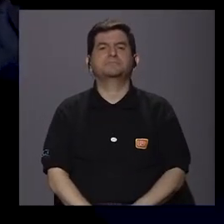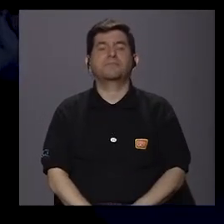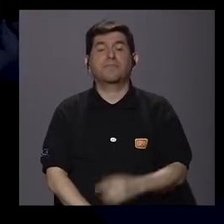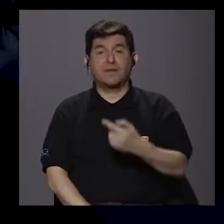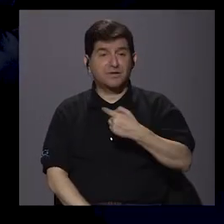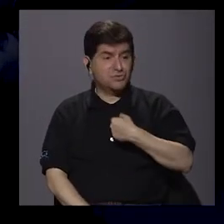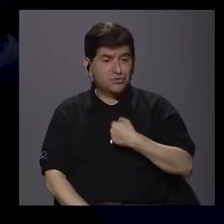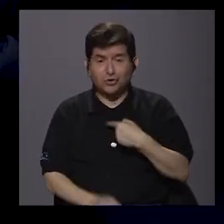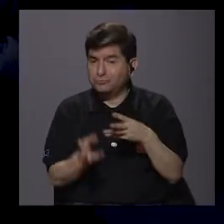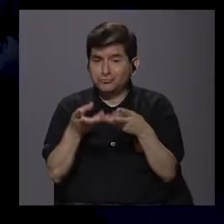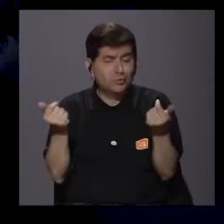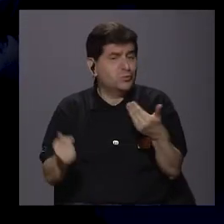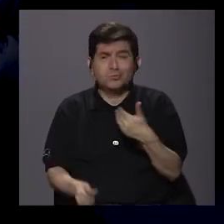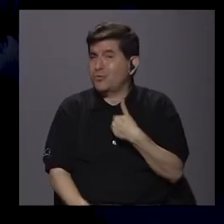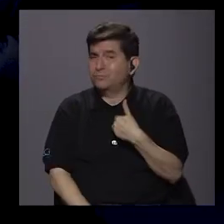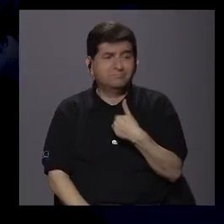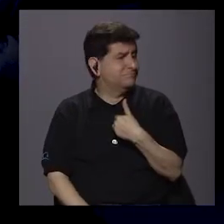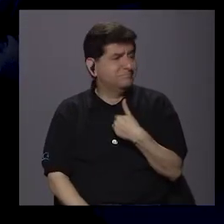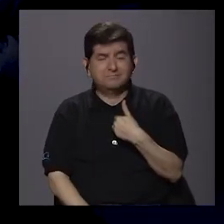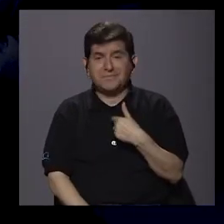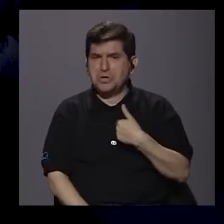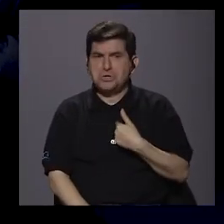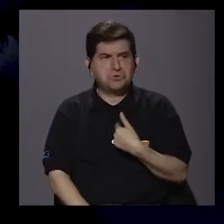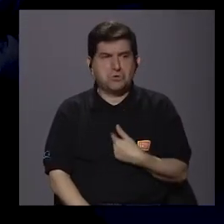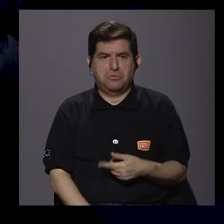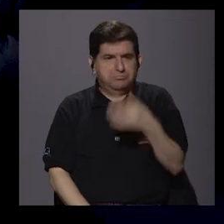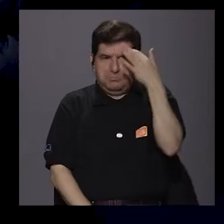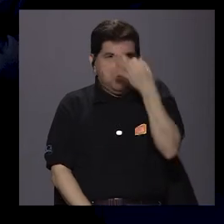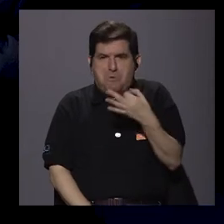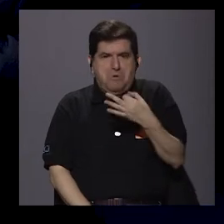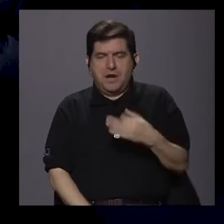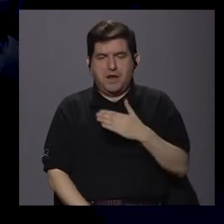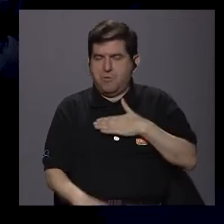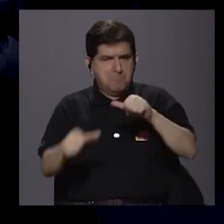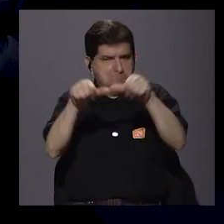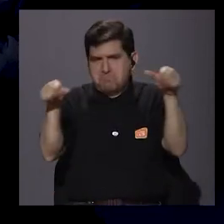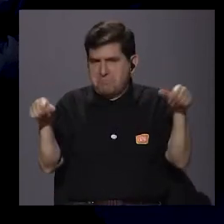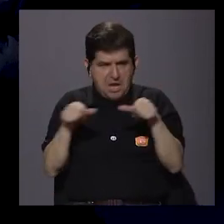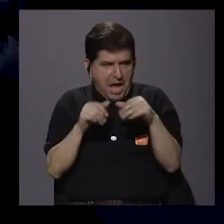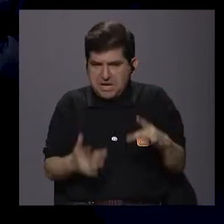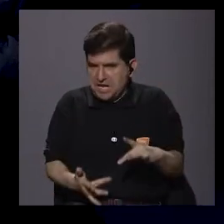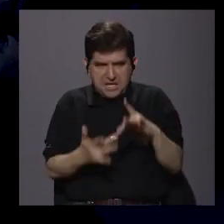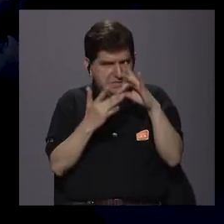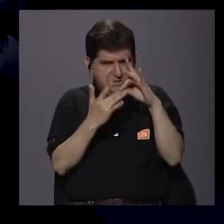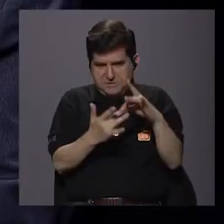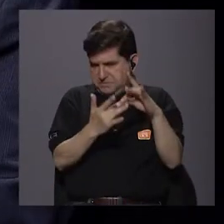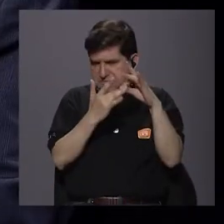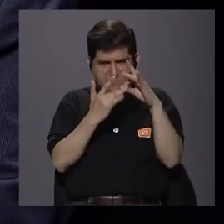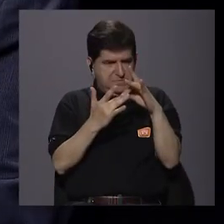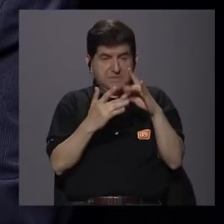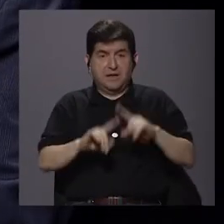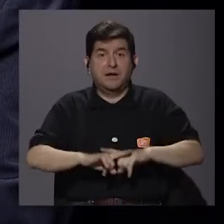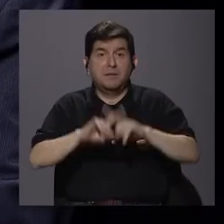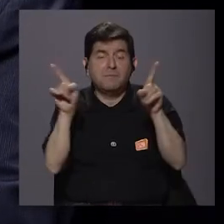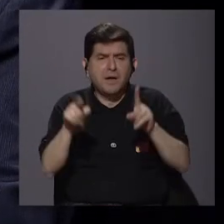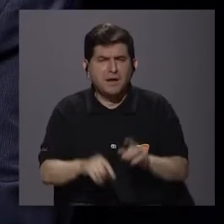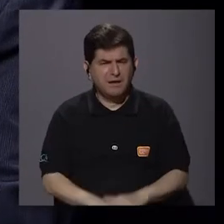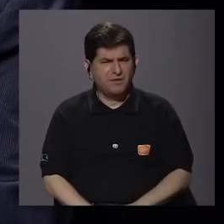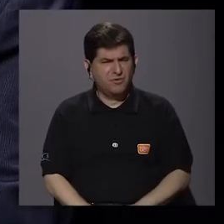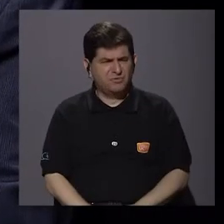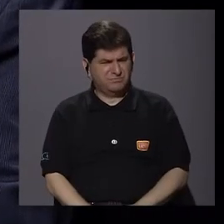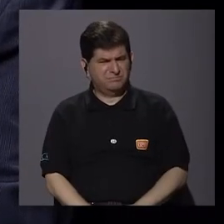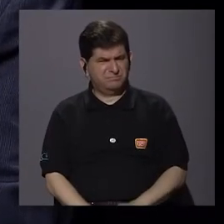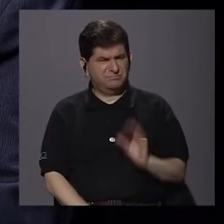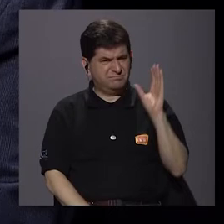yo no tengo la solución ni ni pretendo tenerla no es mi campo de especialización pero veo muchas